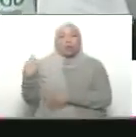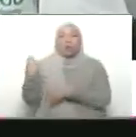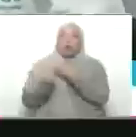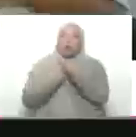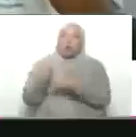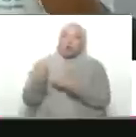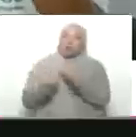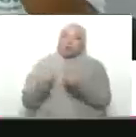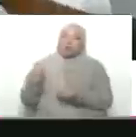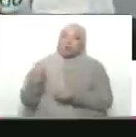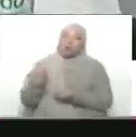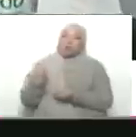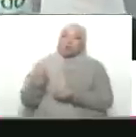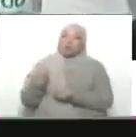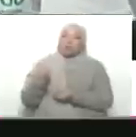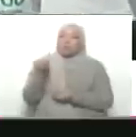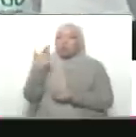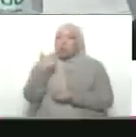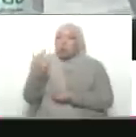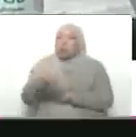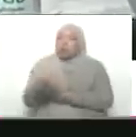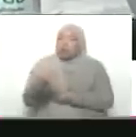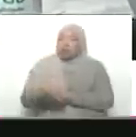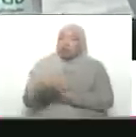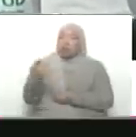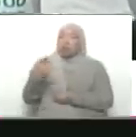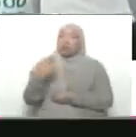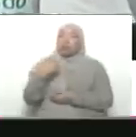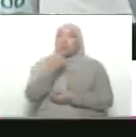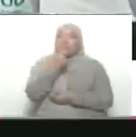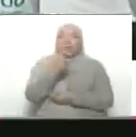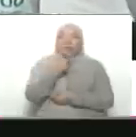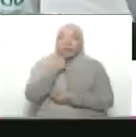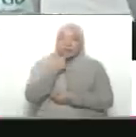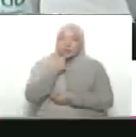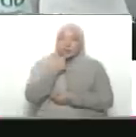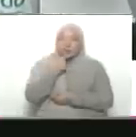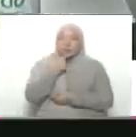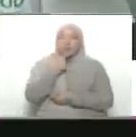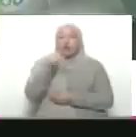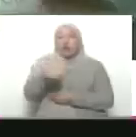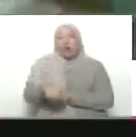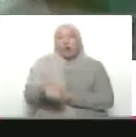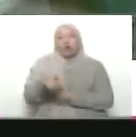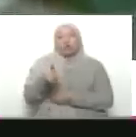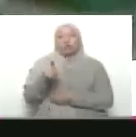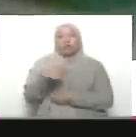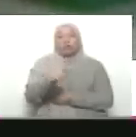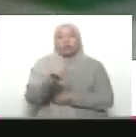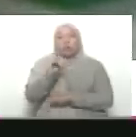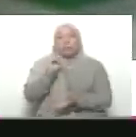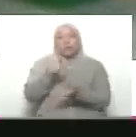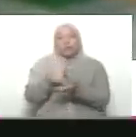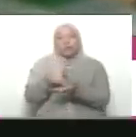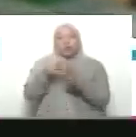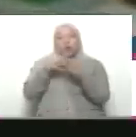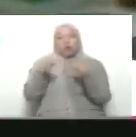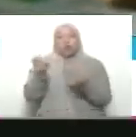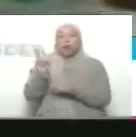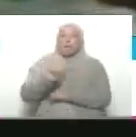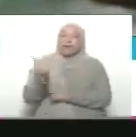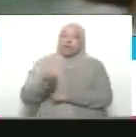posible fue Mira fue real este urbanismo hermoso e hoy día estamos presenciando toda